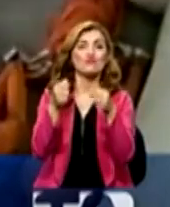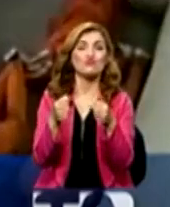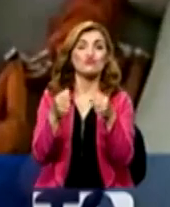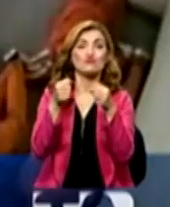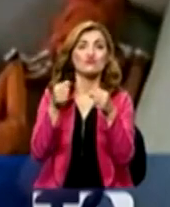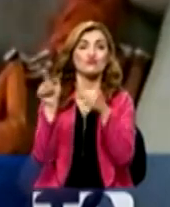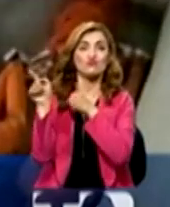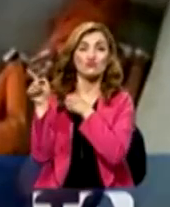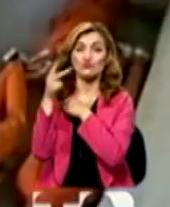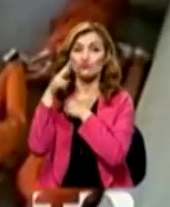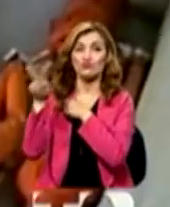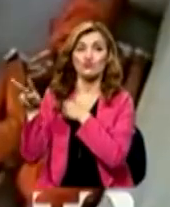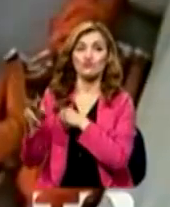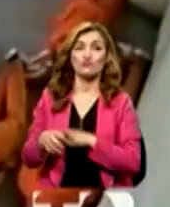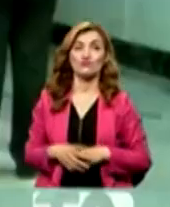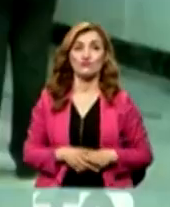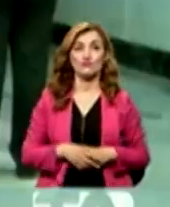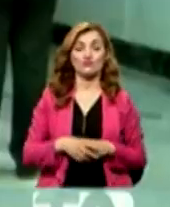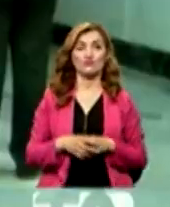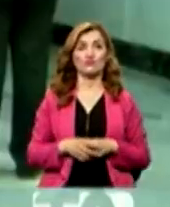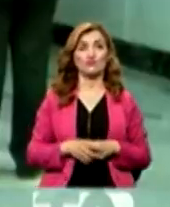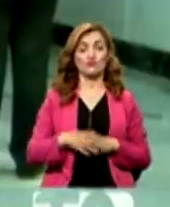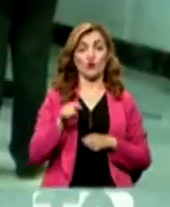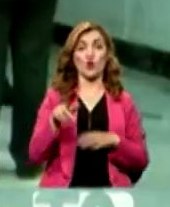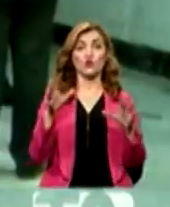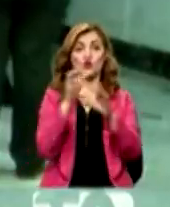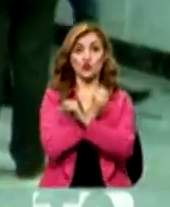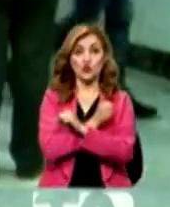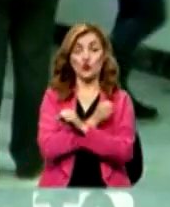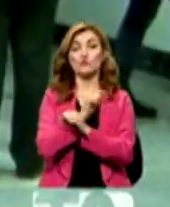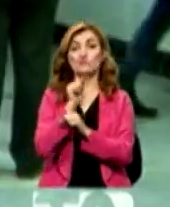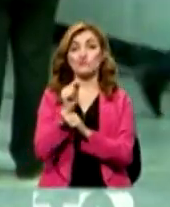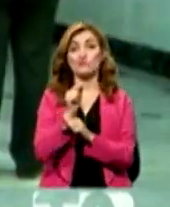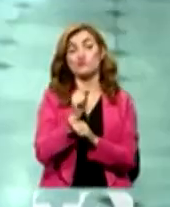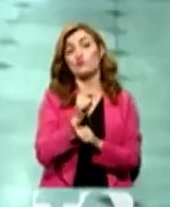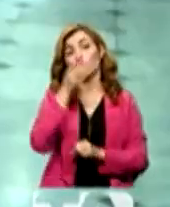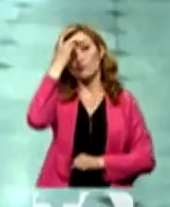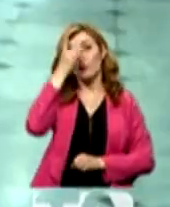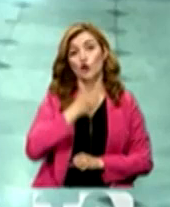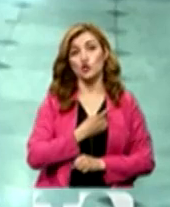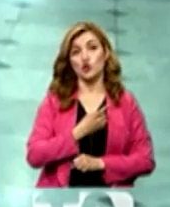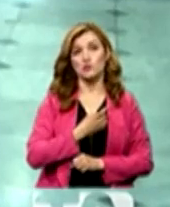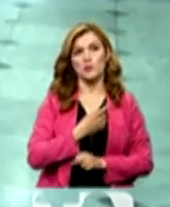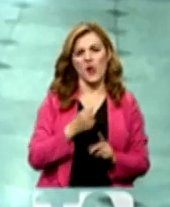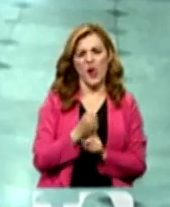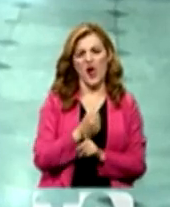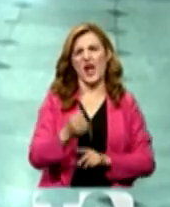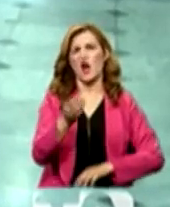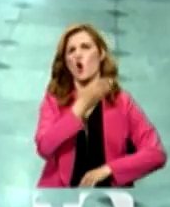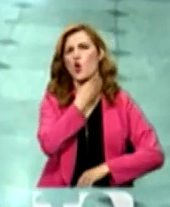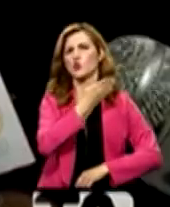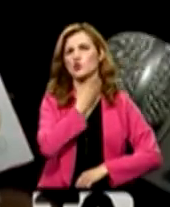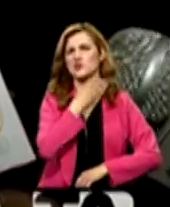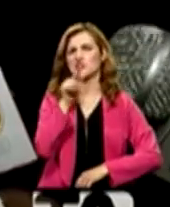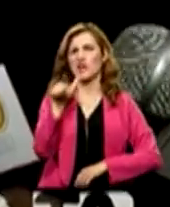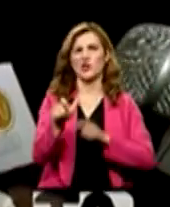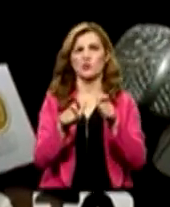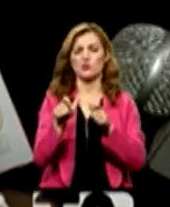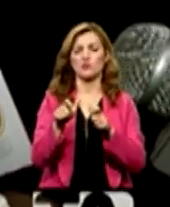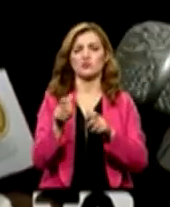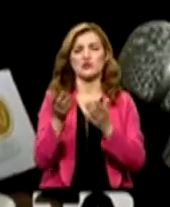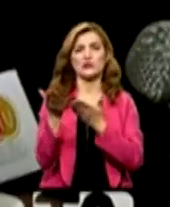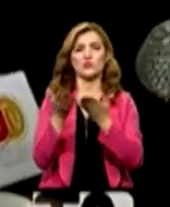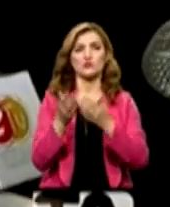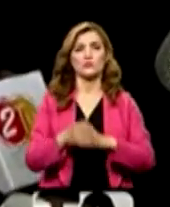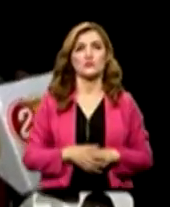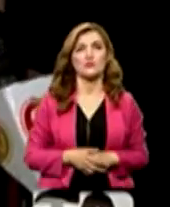de mediana seguridad. Pero el tribunal la noche de este miércoles falló por extralimitación en la ejecución de un acto de servicio. La delincuencia